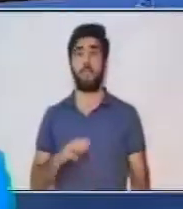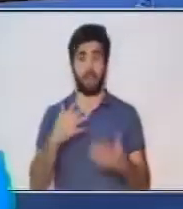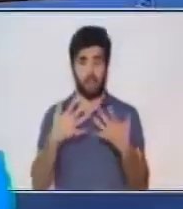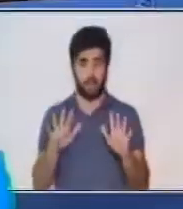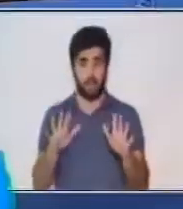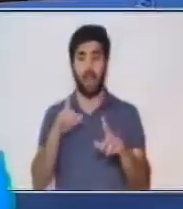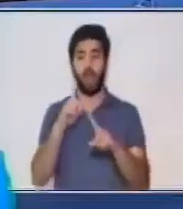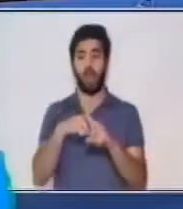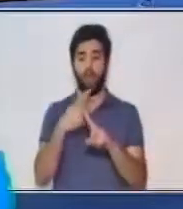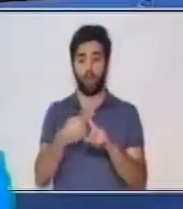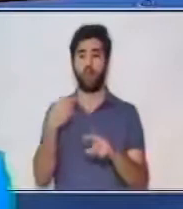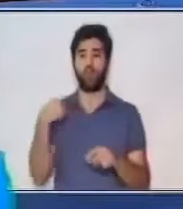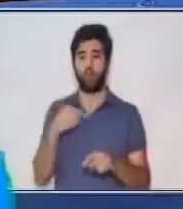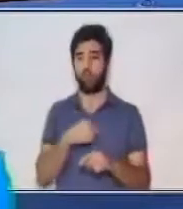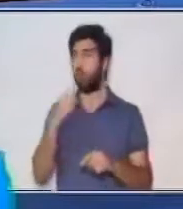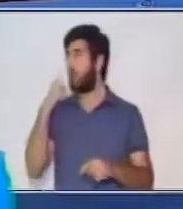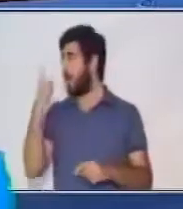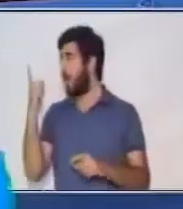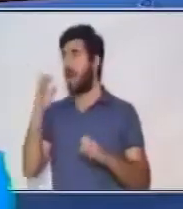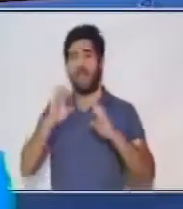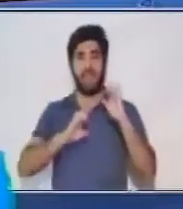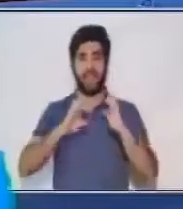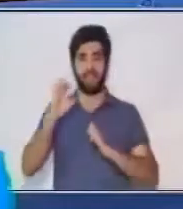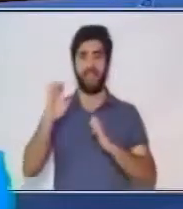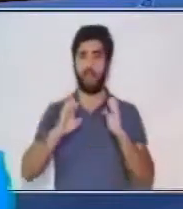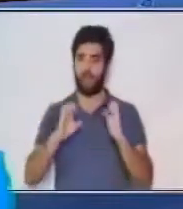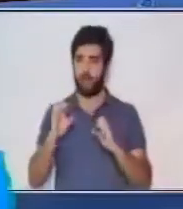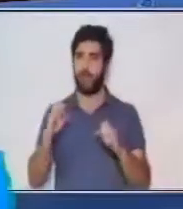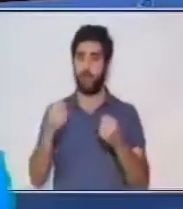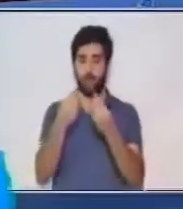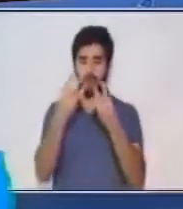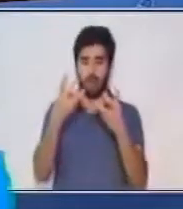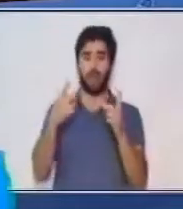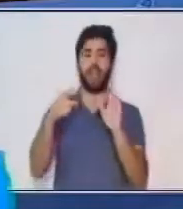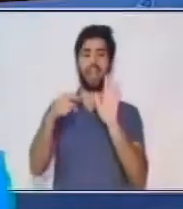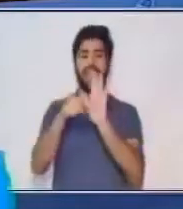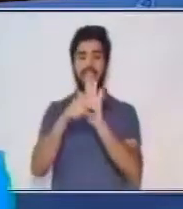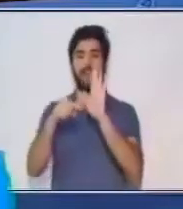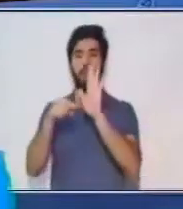cuando vengamos evaluando valores negativos,